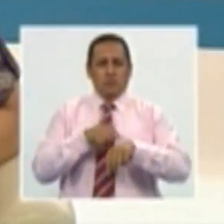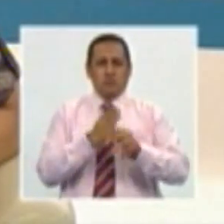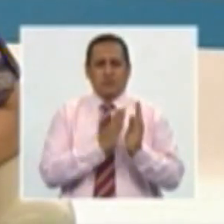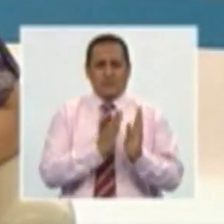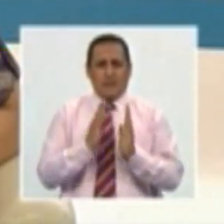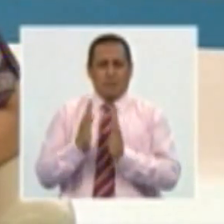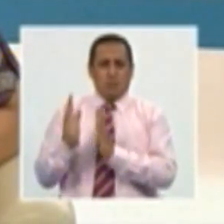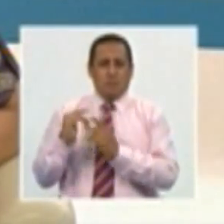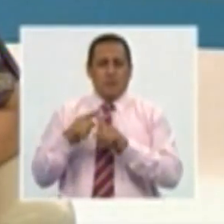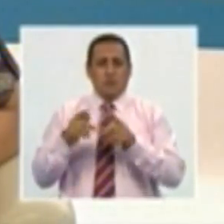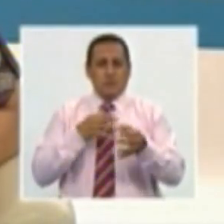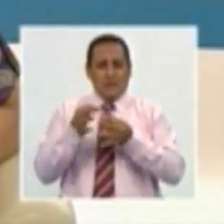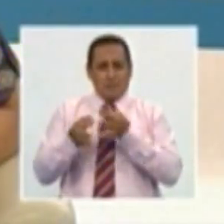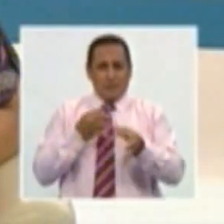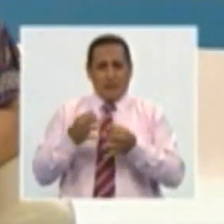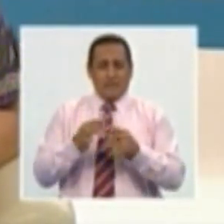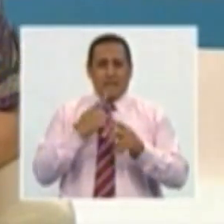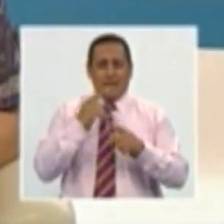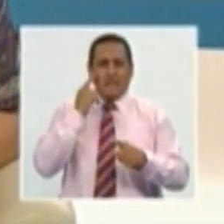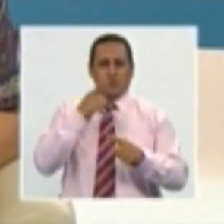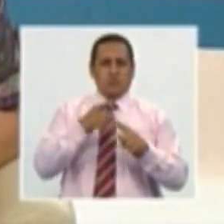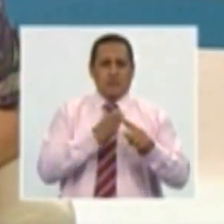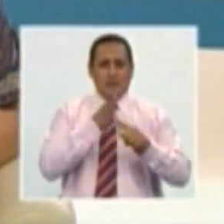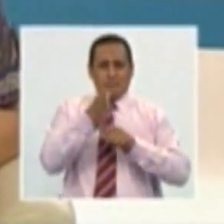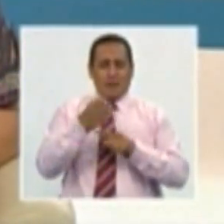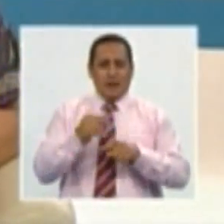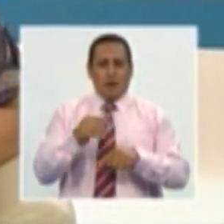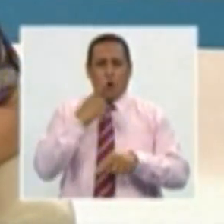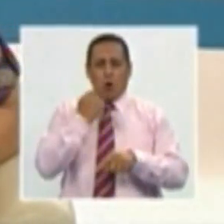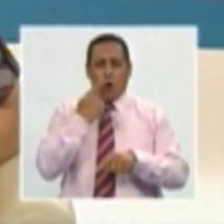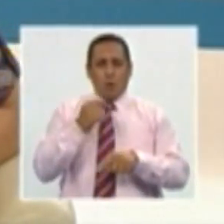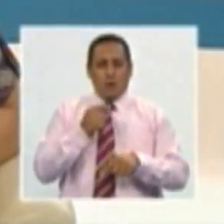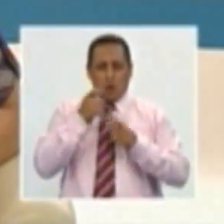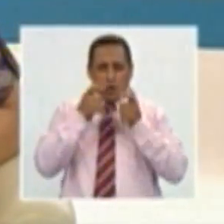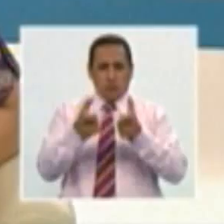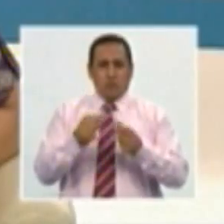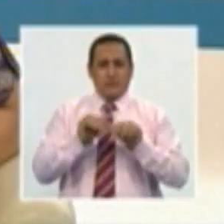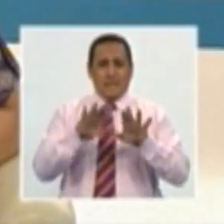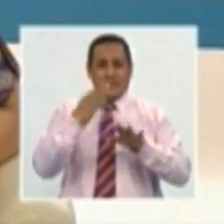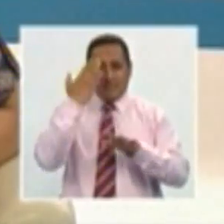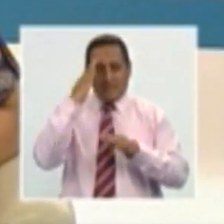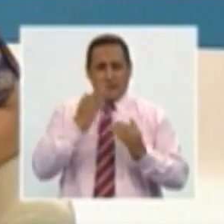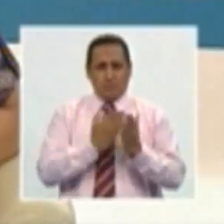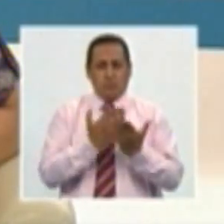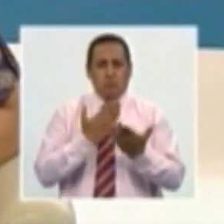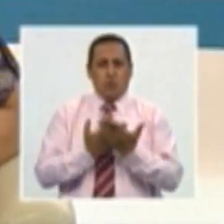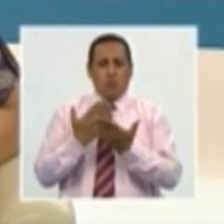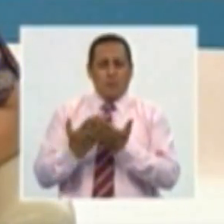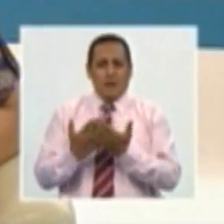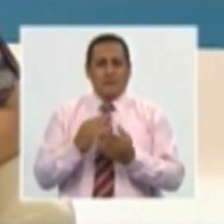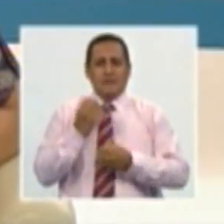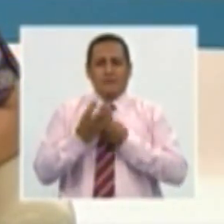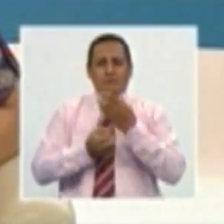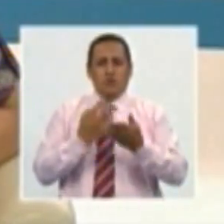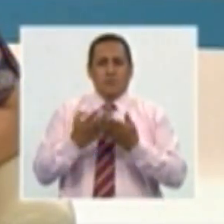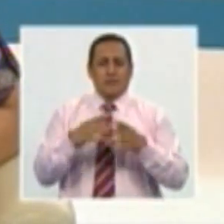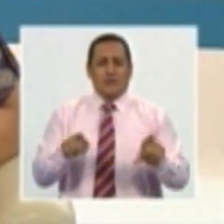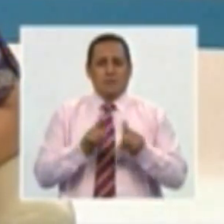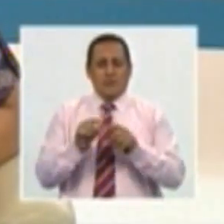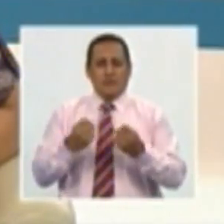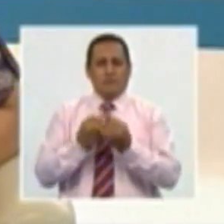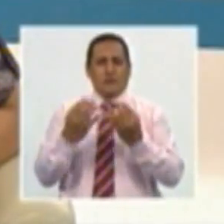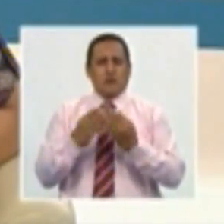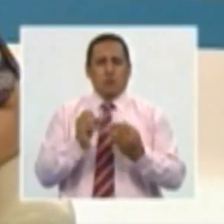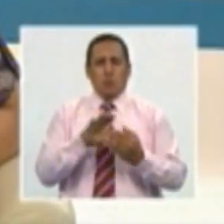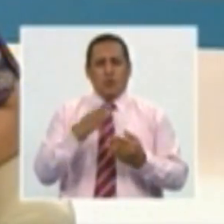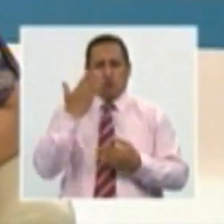los plazos, ¿no? Pero me dice si es que desde la denuncia hasta que va el inspector pasan 10 días y hasta que se establece o se pronuncia respecto al